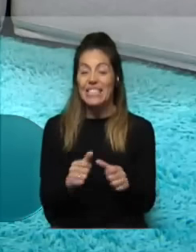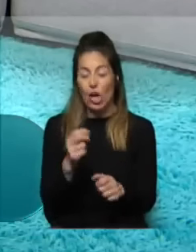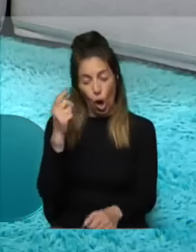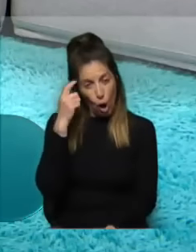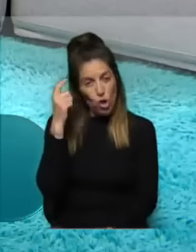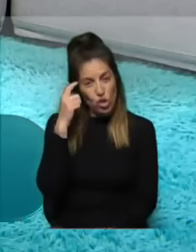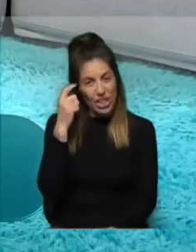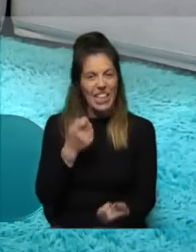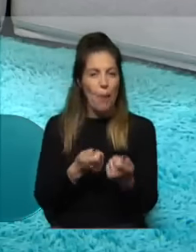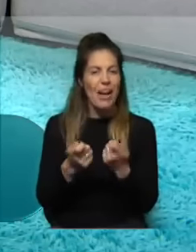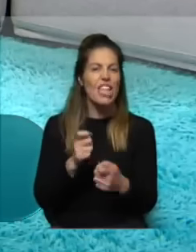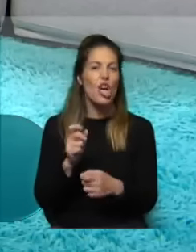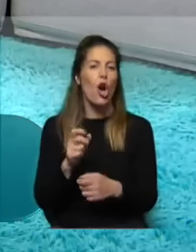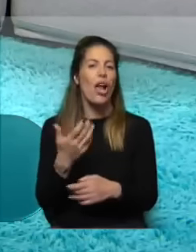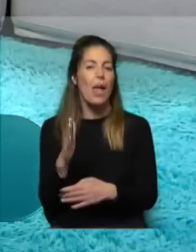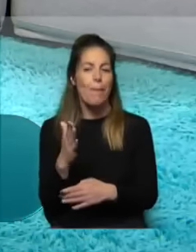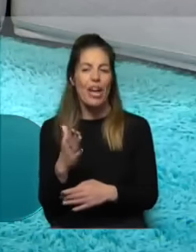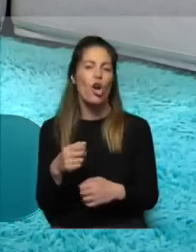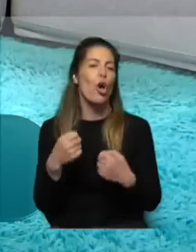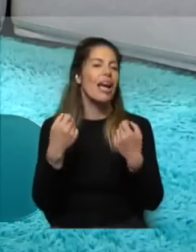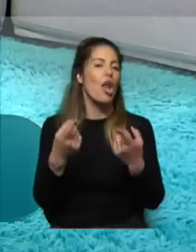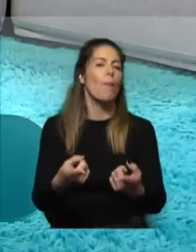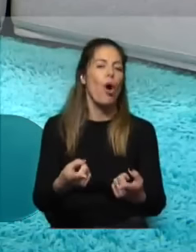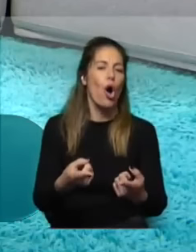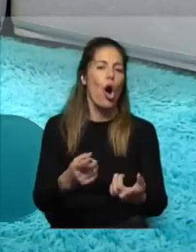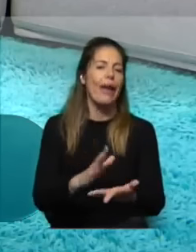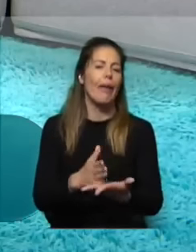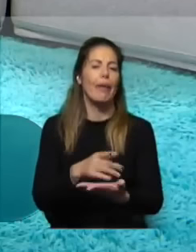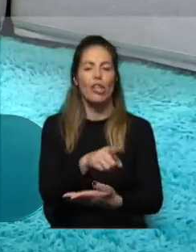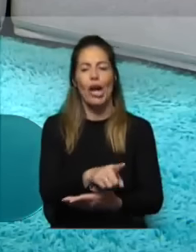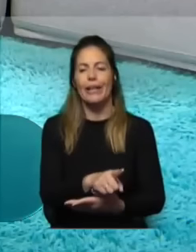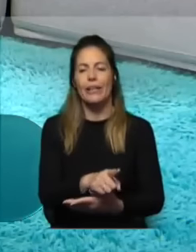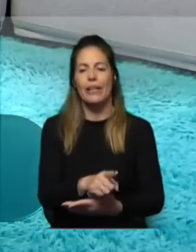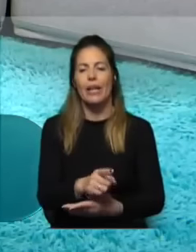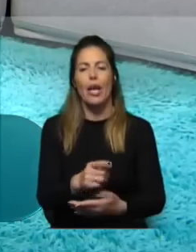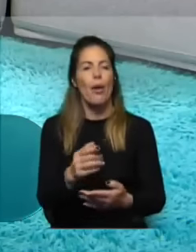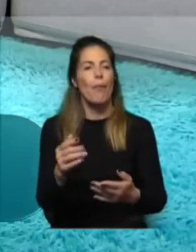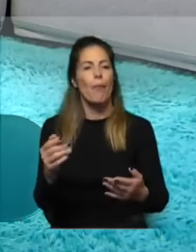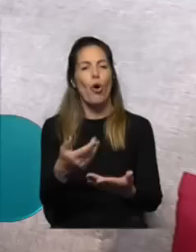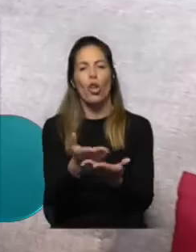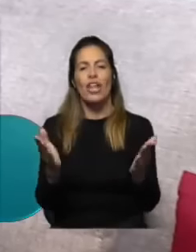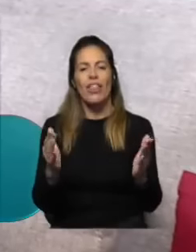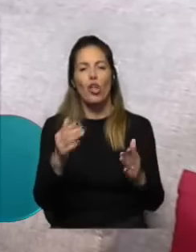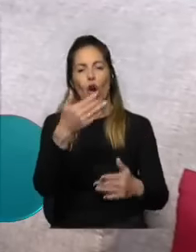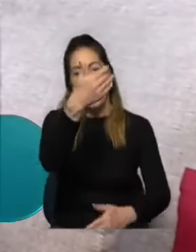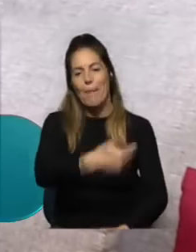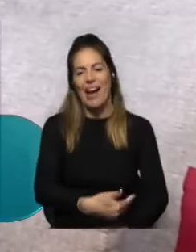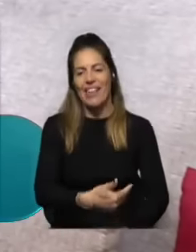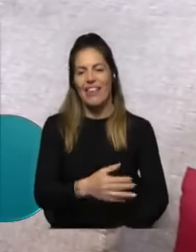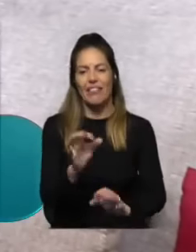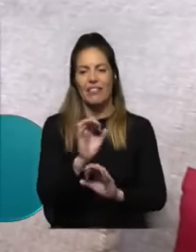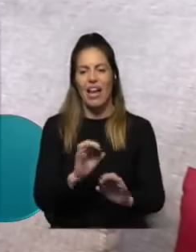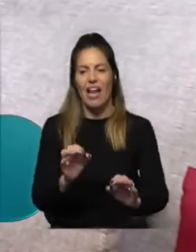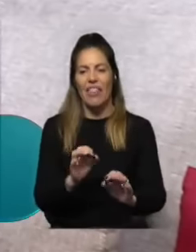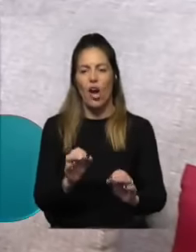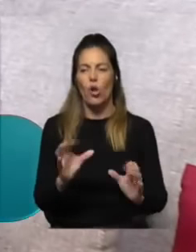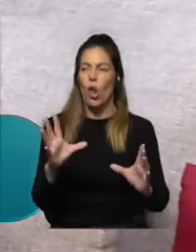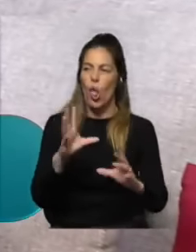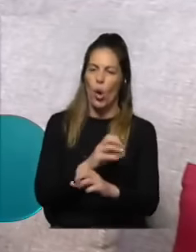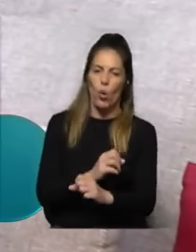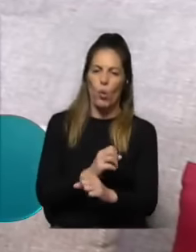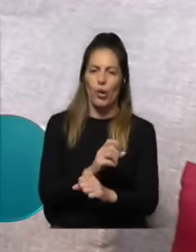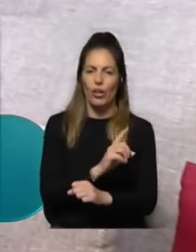manejo del espejo. No es ponerlo en un espejo, lo pongo en el medio del pasillo, lo pongo reflejando la pared enfrente que no tiene nada, está en penumbras el pasillo, el